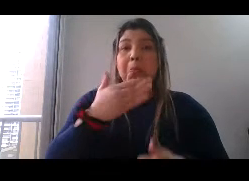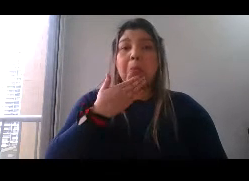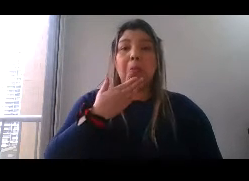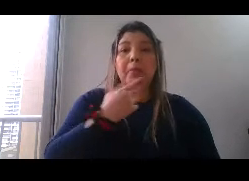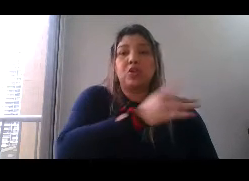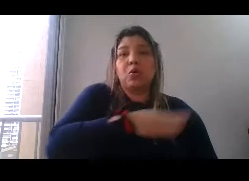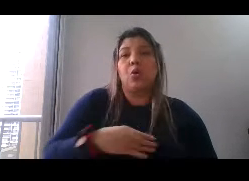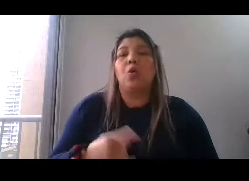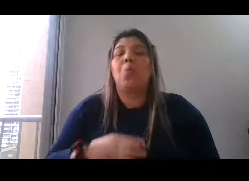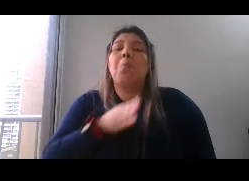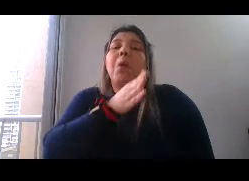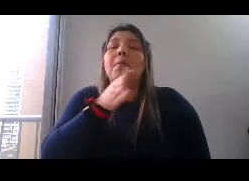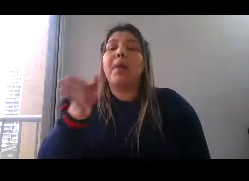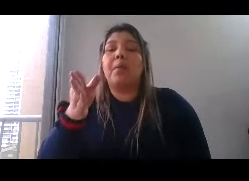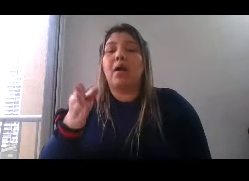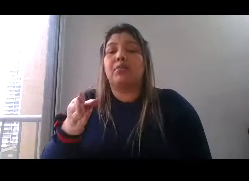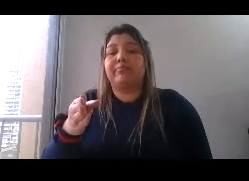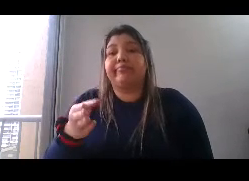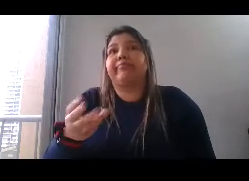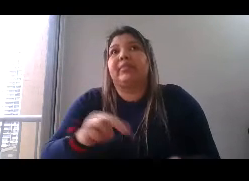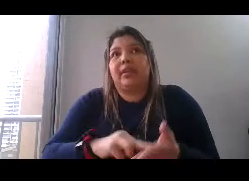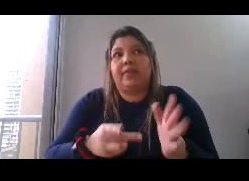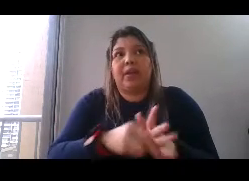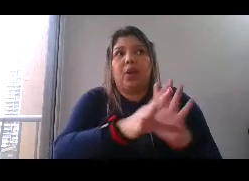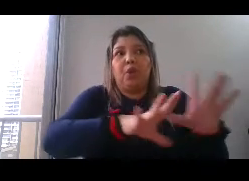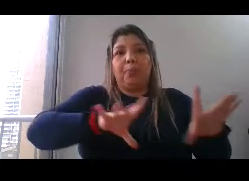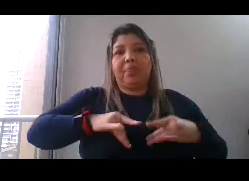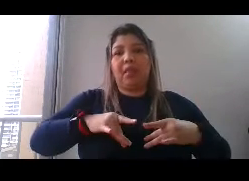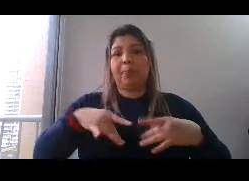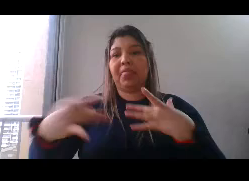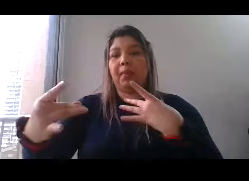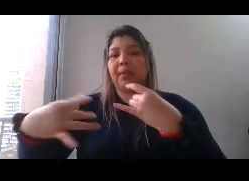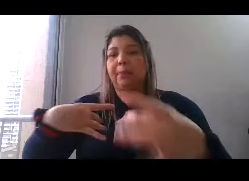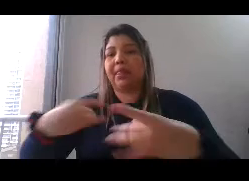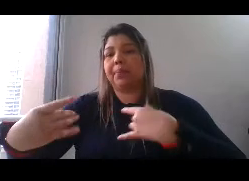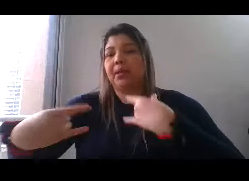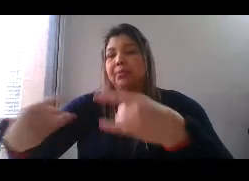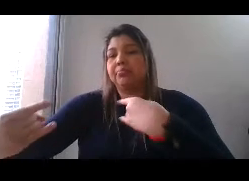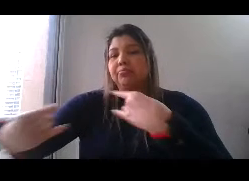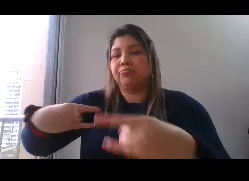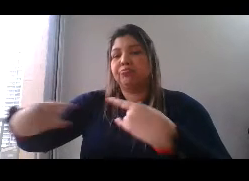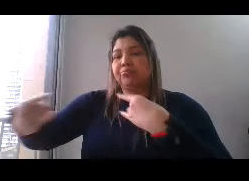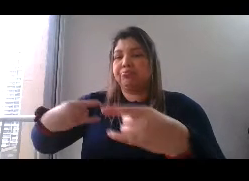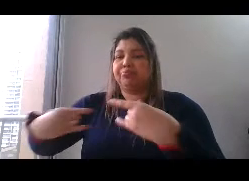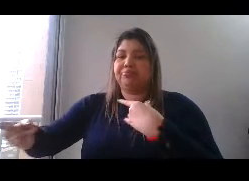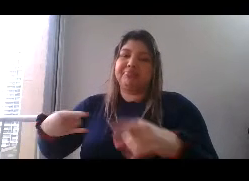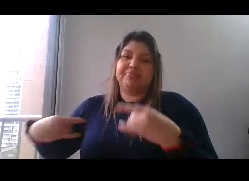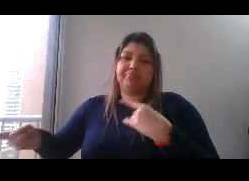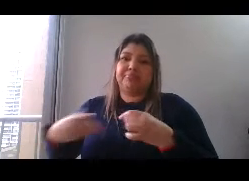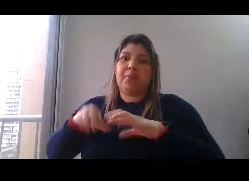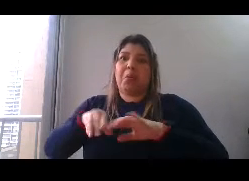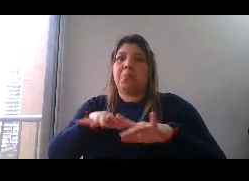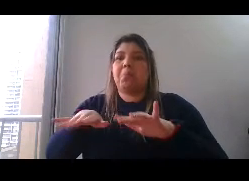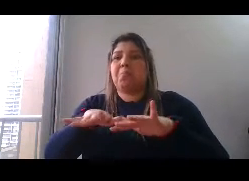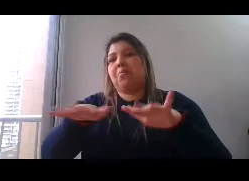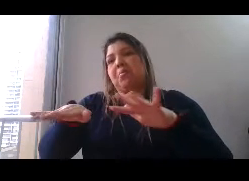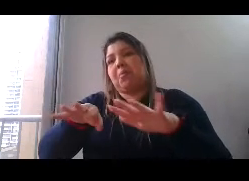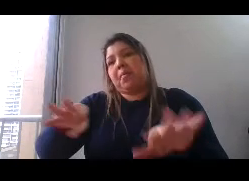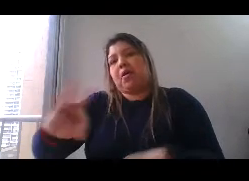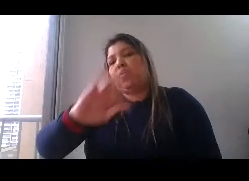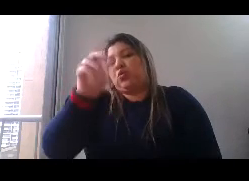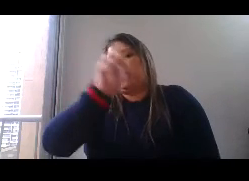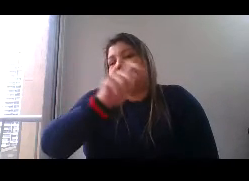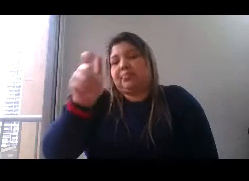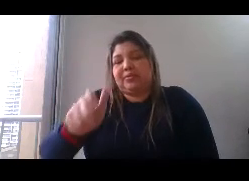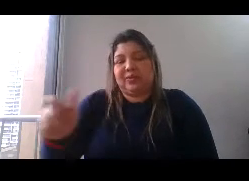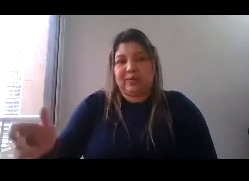estamos migrando esos procesos infecciosos de esas áreas contaminadas o de esas áreas sucias hacia una área